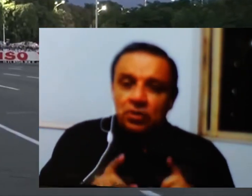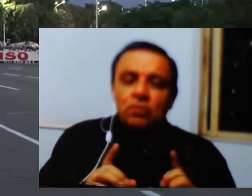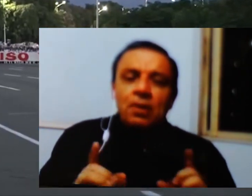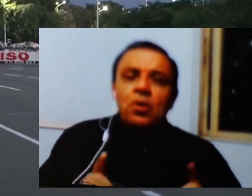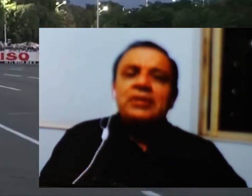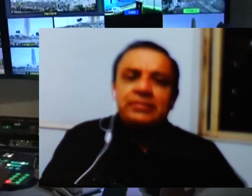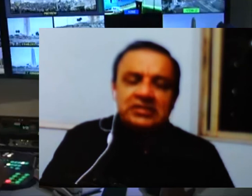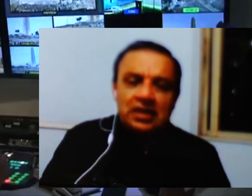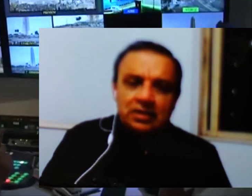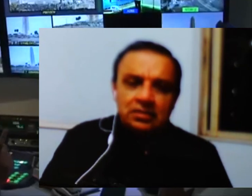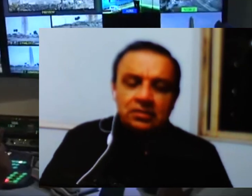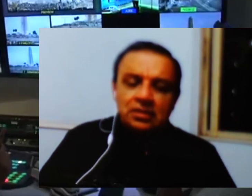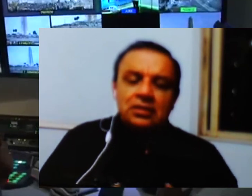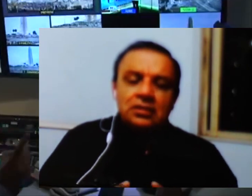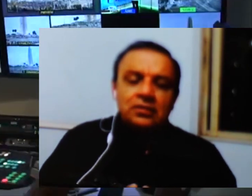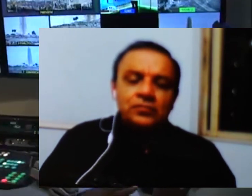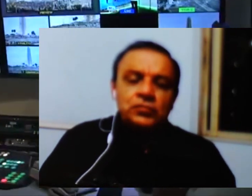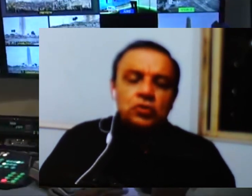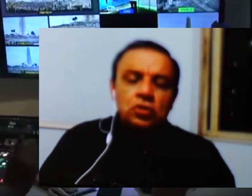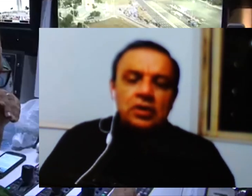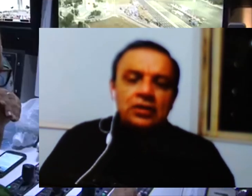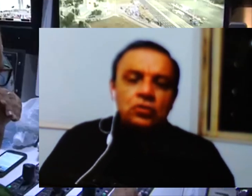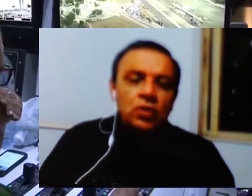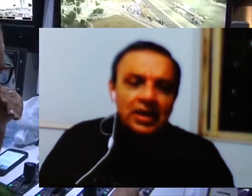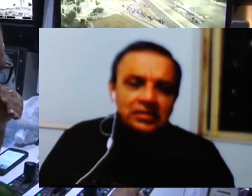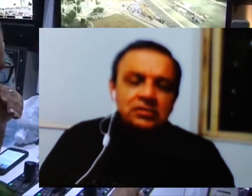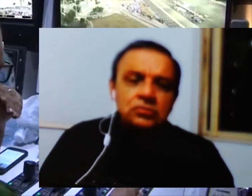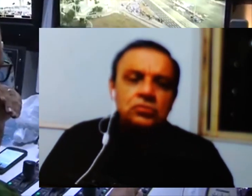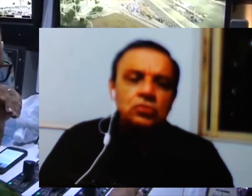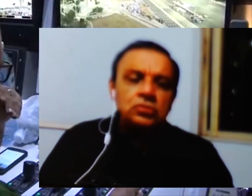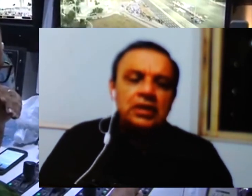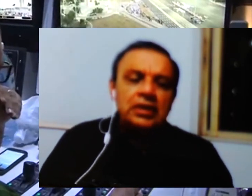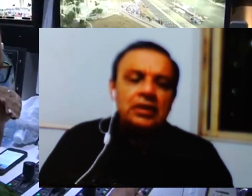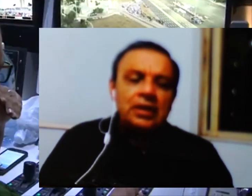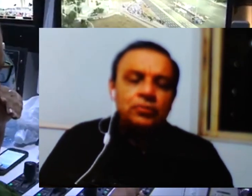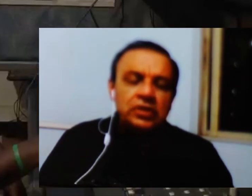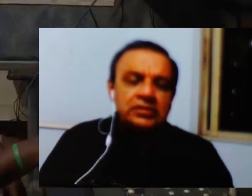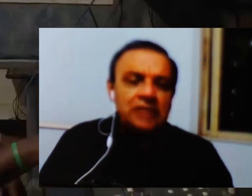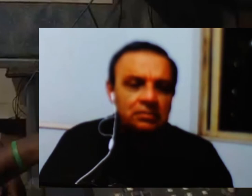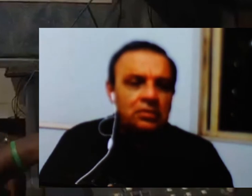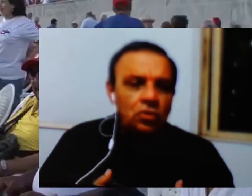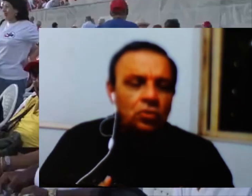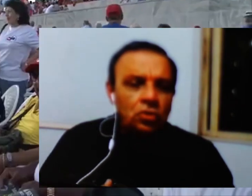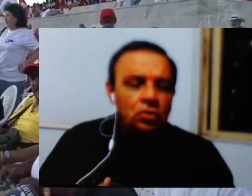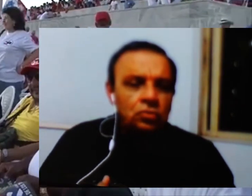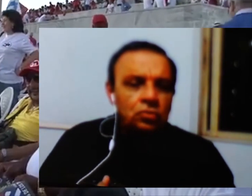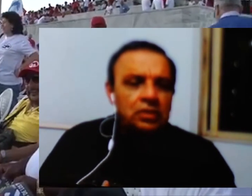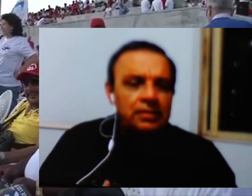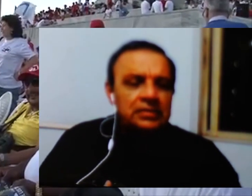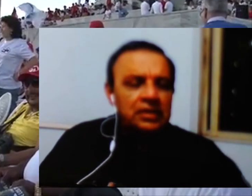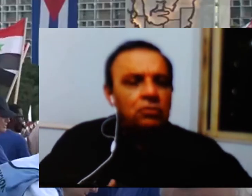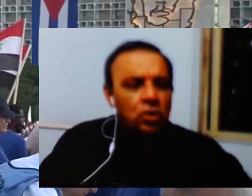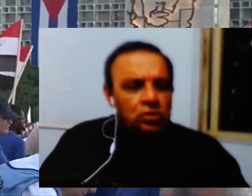de la protesta. Pero no vamos a minimizar. Yo creo que hay lugares donde la protesta logró